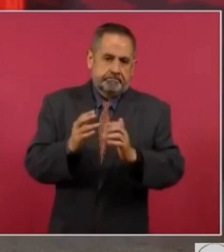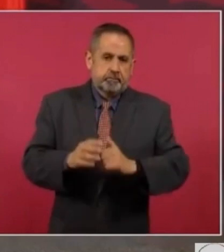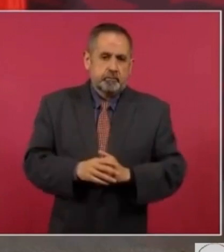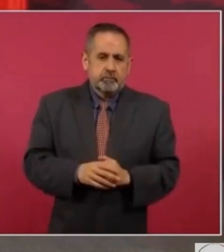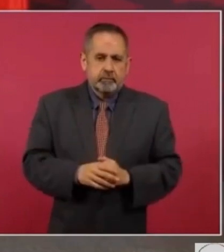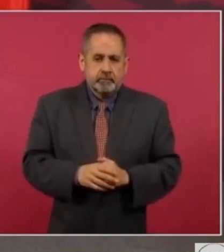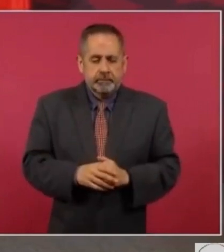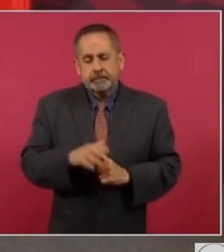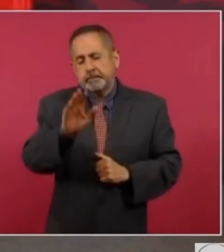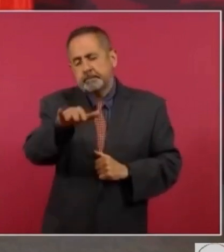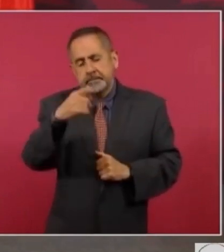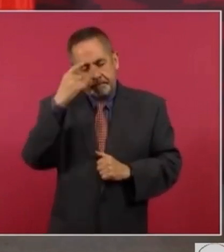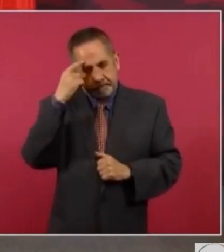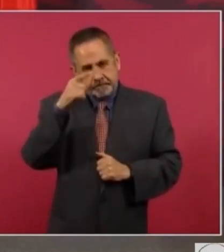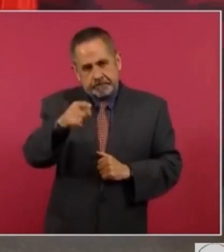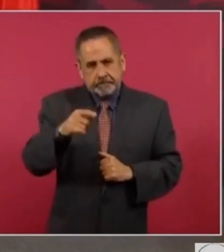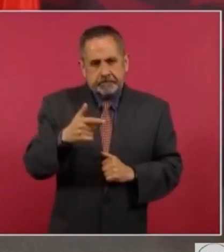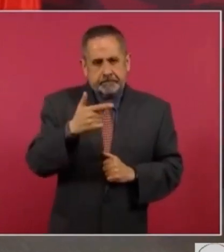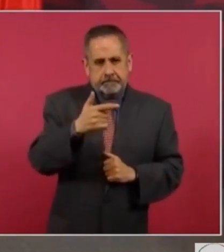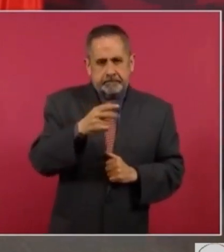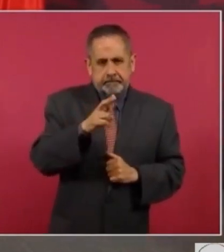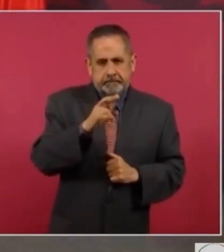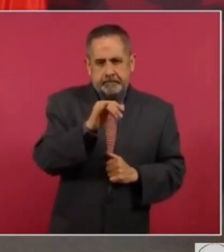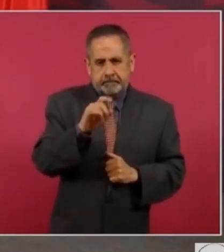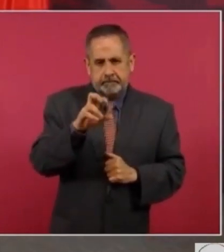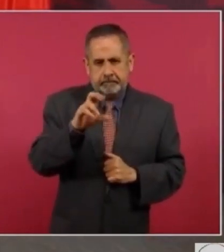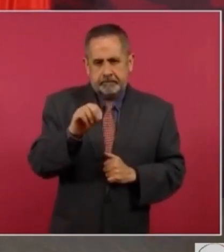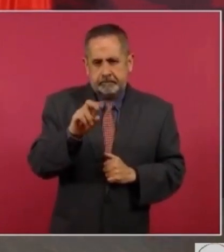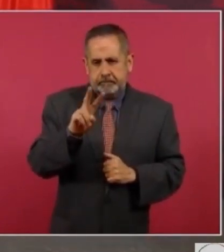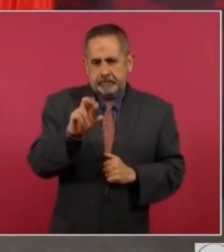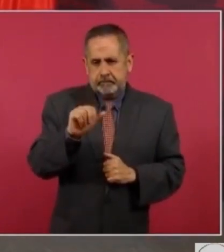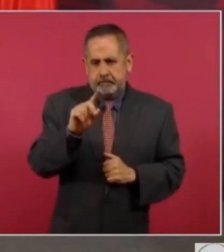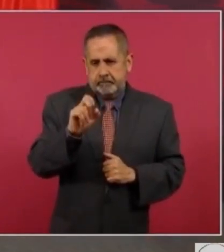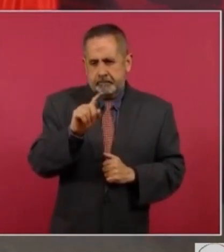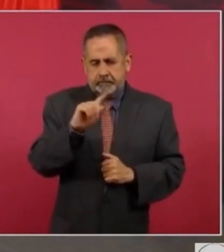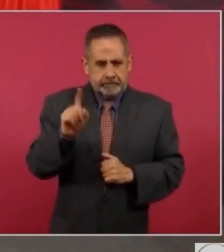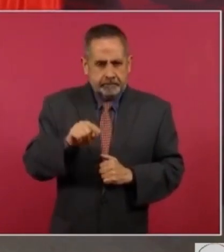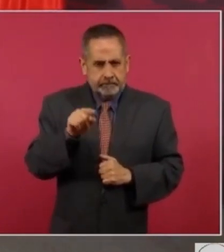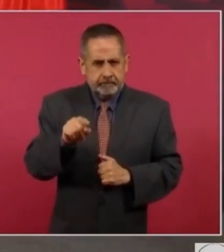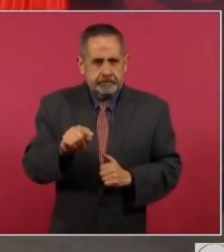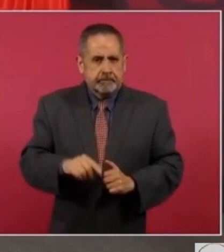En el caso de Guillermo Valdés,